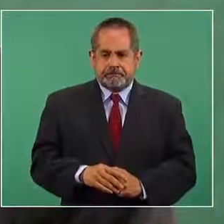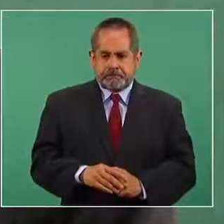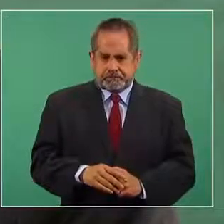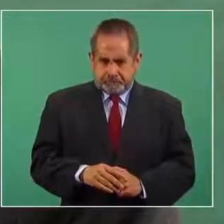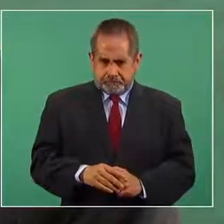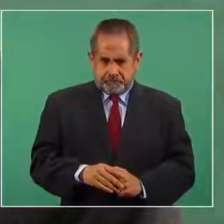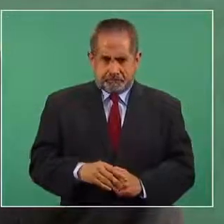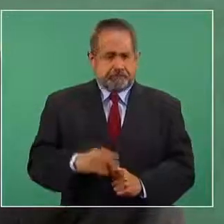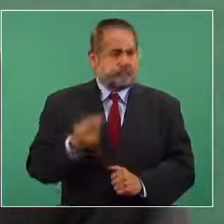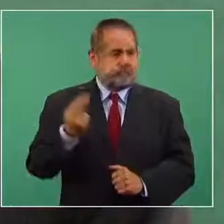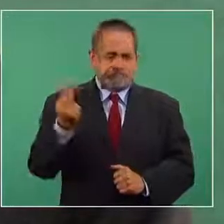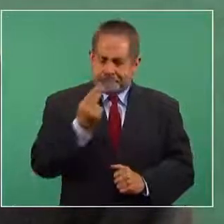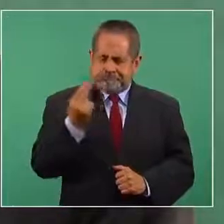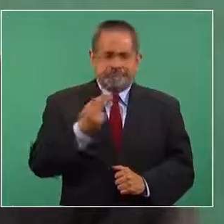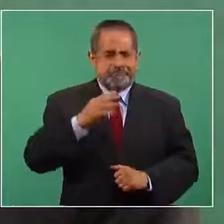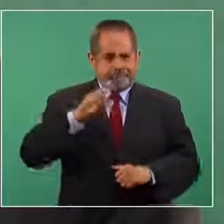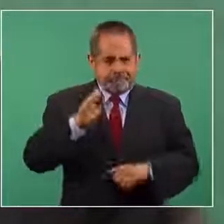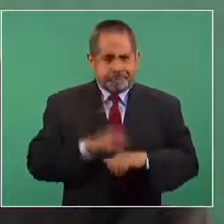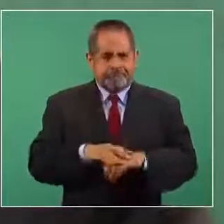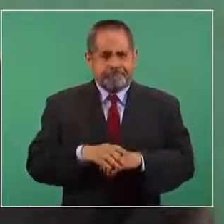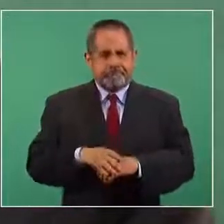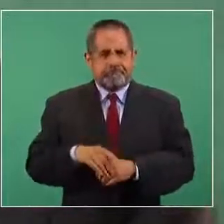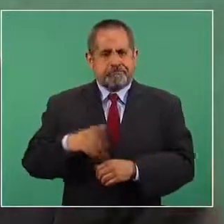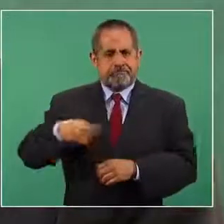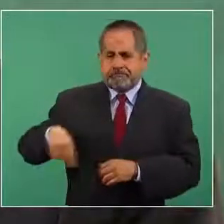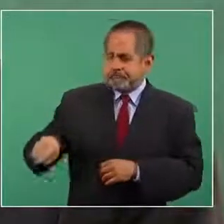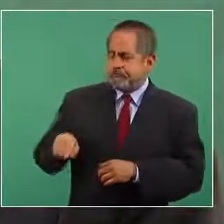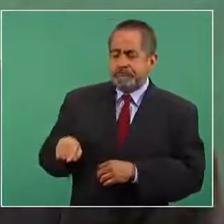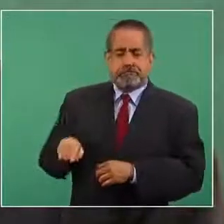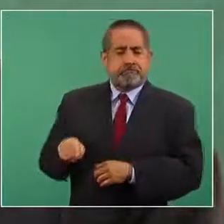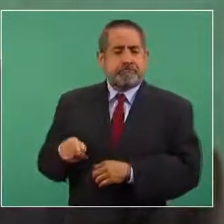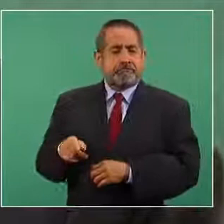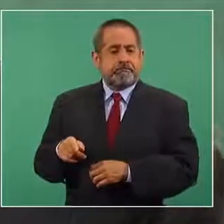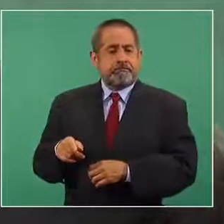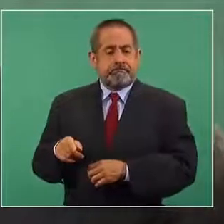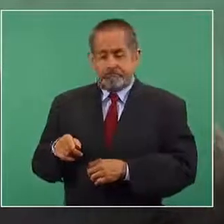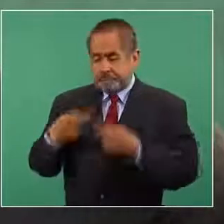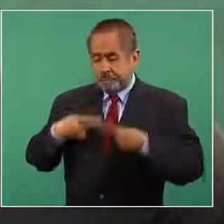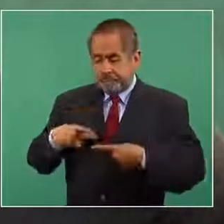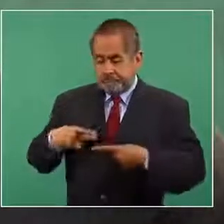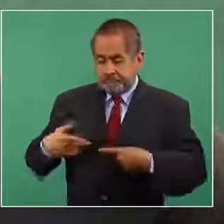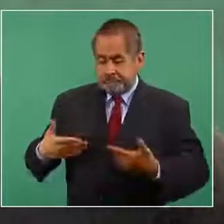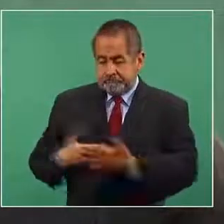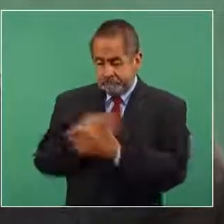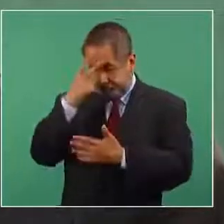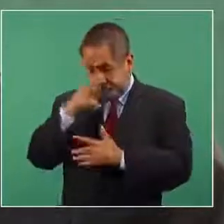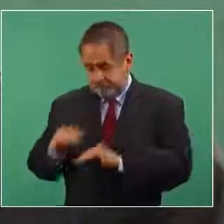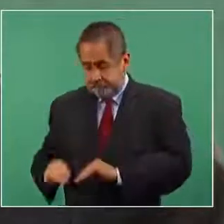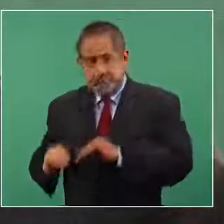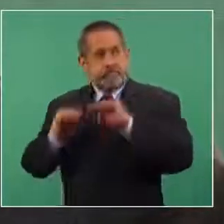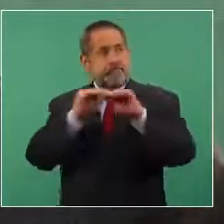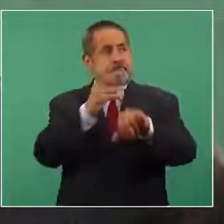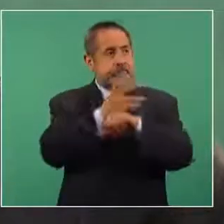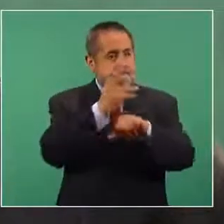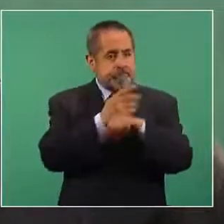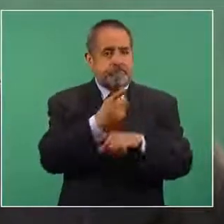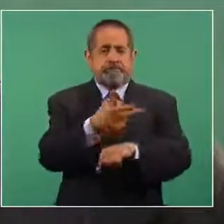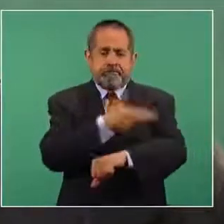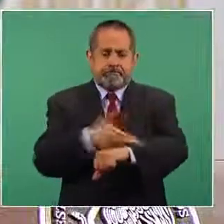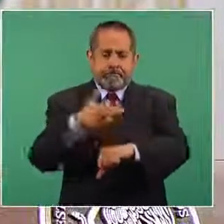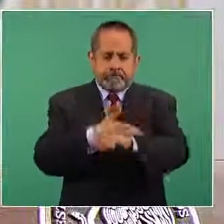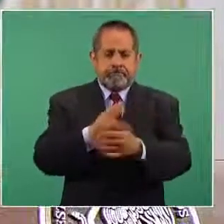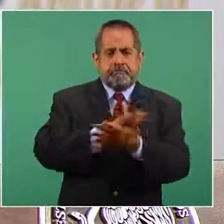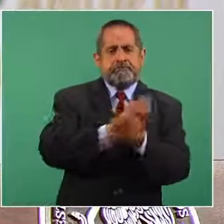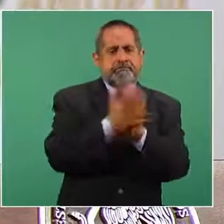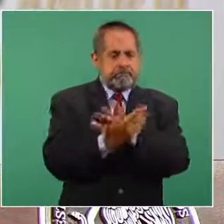necesidad de regularizar a nuestros paisanos que viven, que trabajan en Estados Unidos, como es compromiso